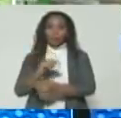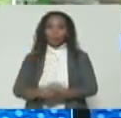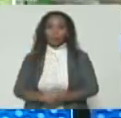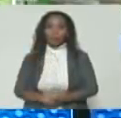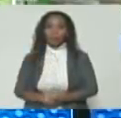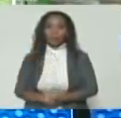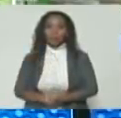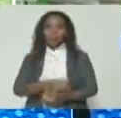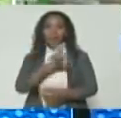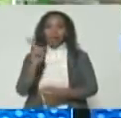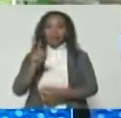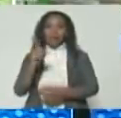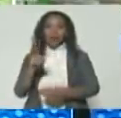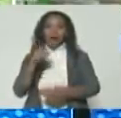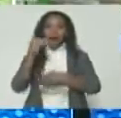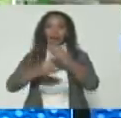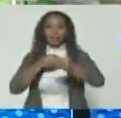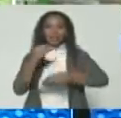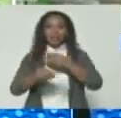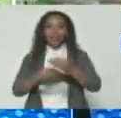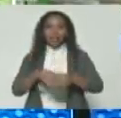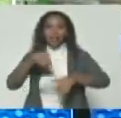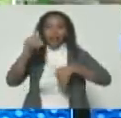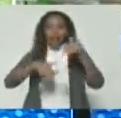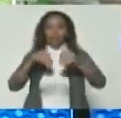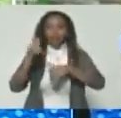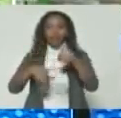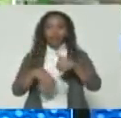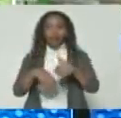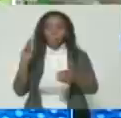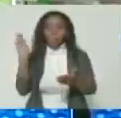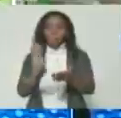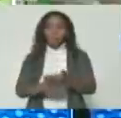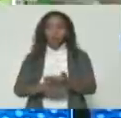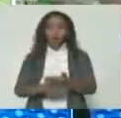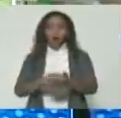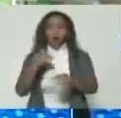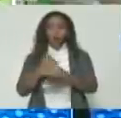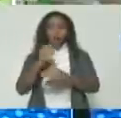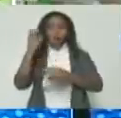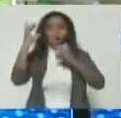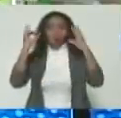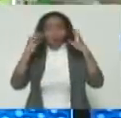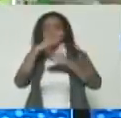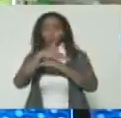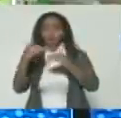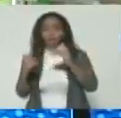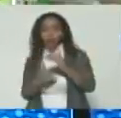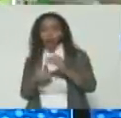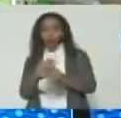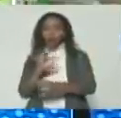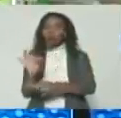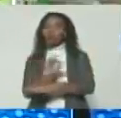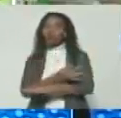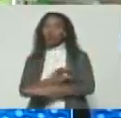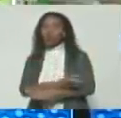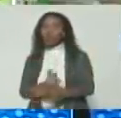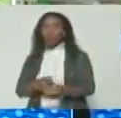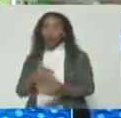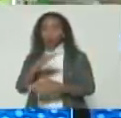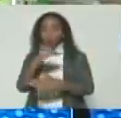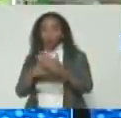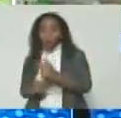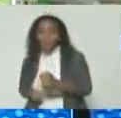que ellos son pro diálogo, pro elecciones. Se están poniendo un disfraz y por debajo tenían el puñal. Y por debajo le